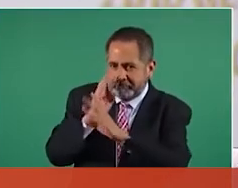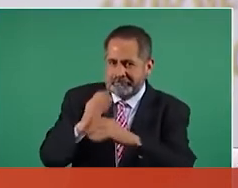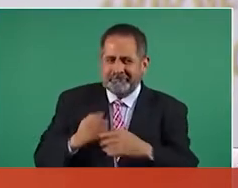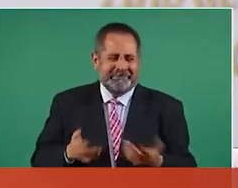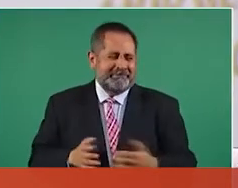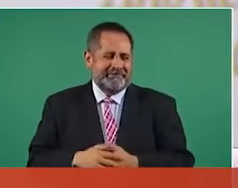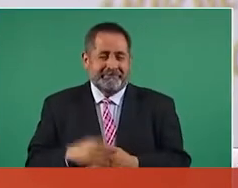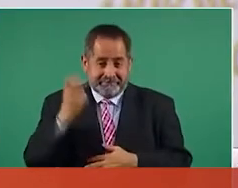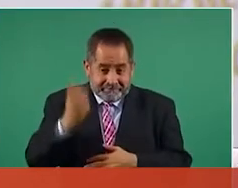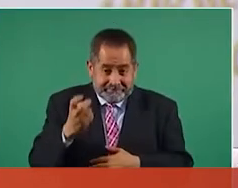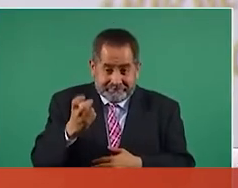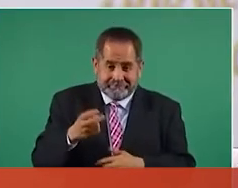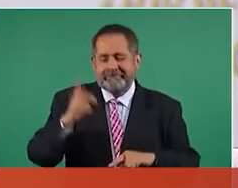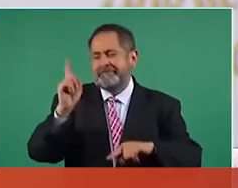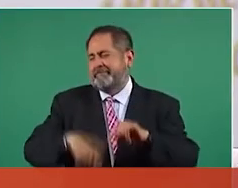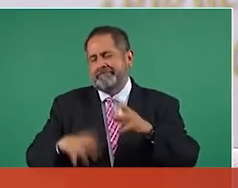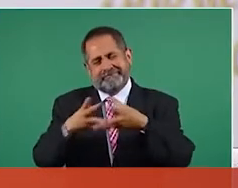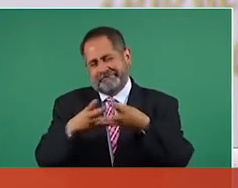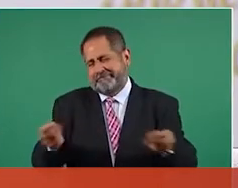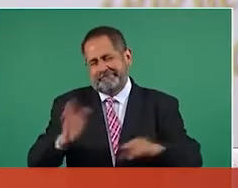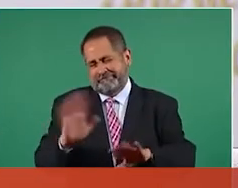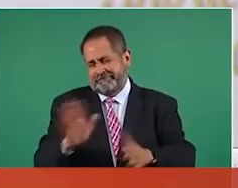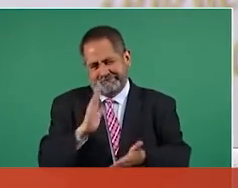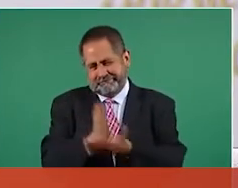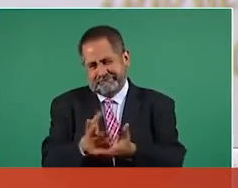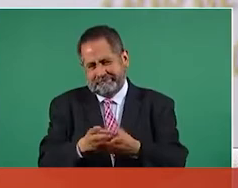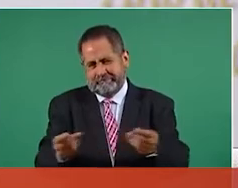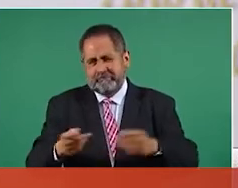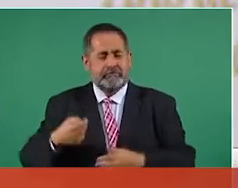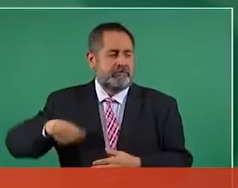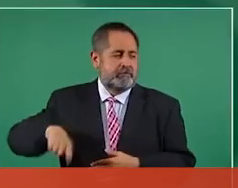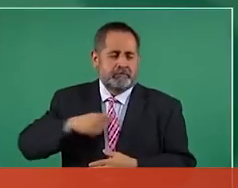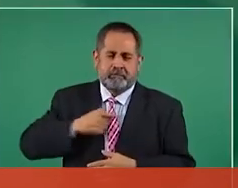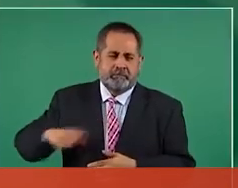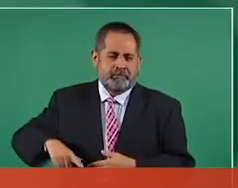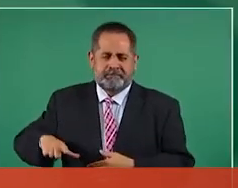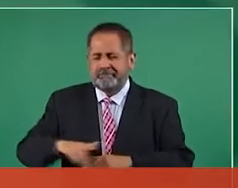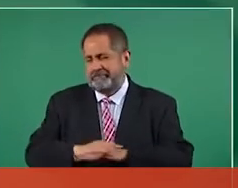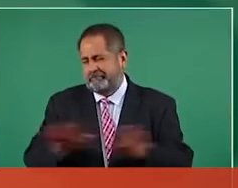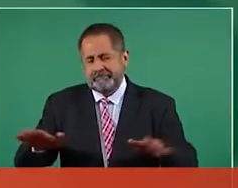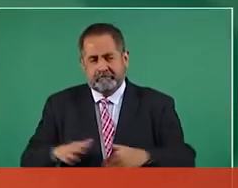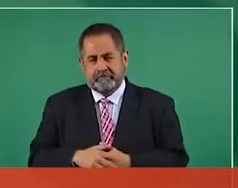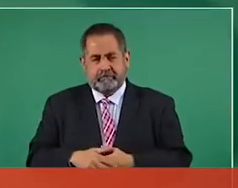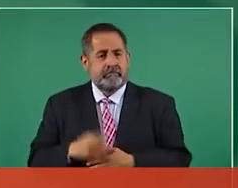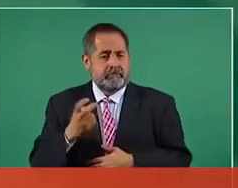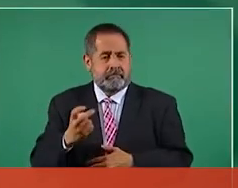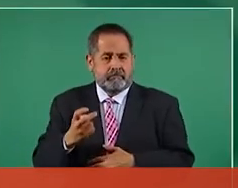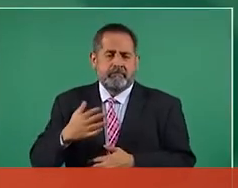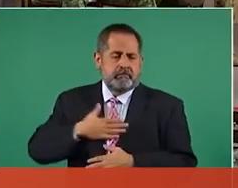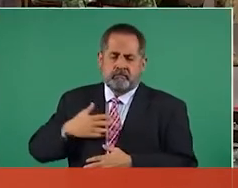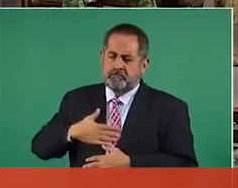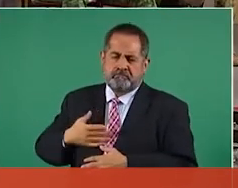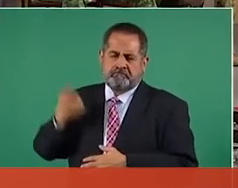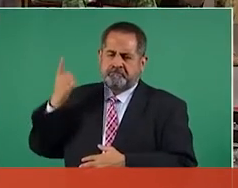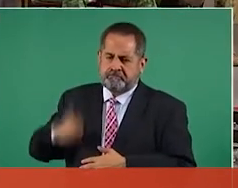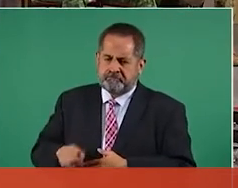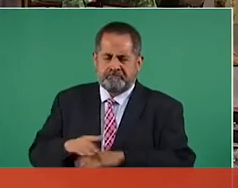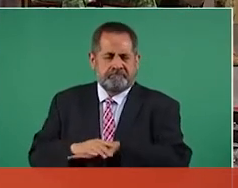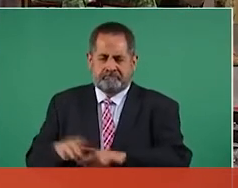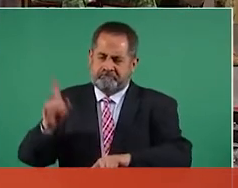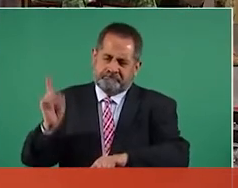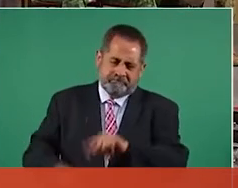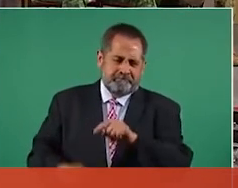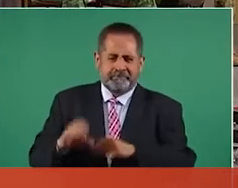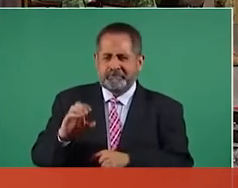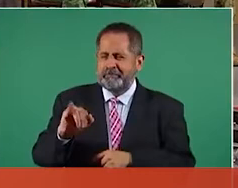Debe desaparecer todo esto. En el caso de nosotros, pues fue de las primeras medidas que tomamos,